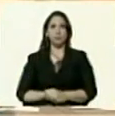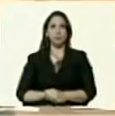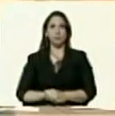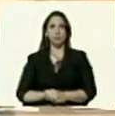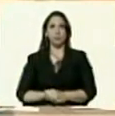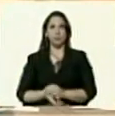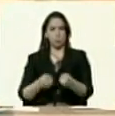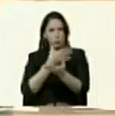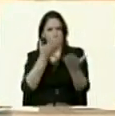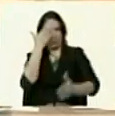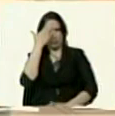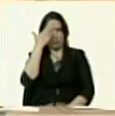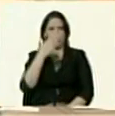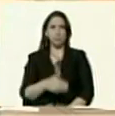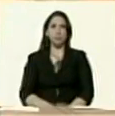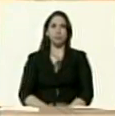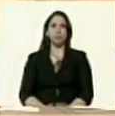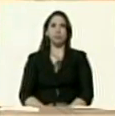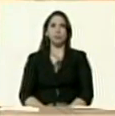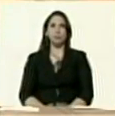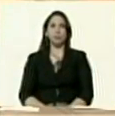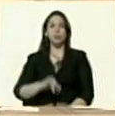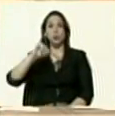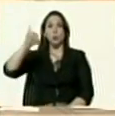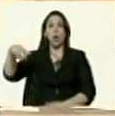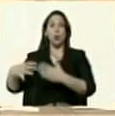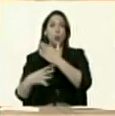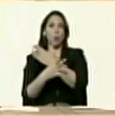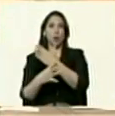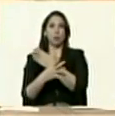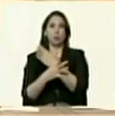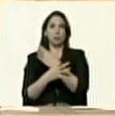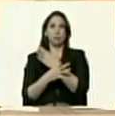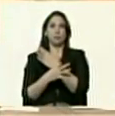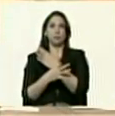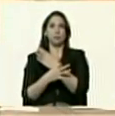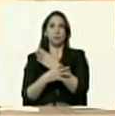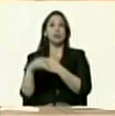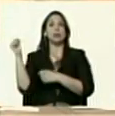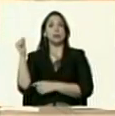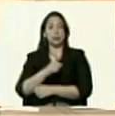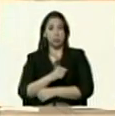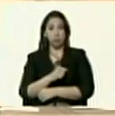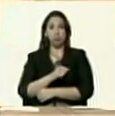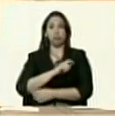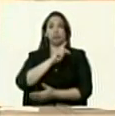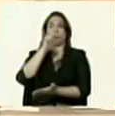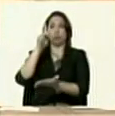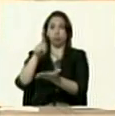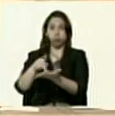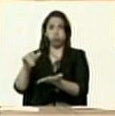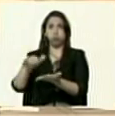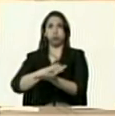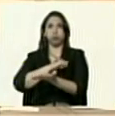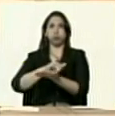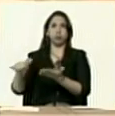¿Saben ustedes? Juan Guaidó efectivamente llegó a Nueva York